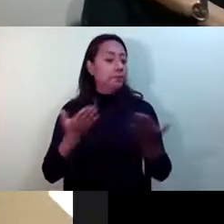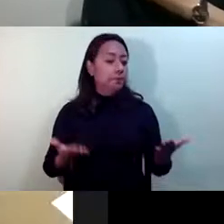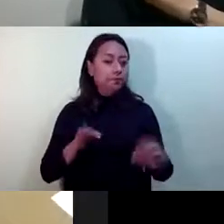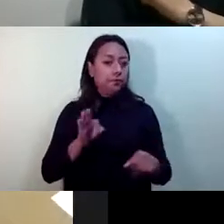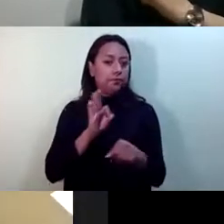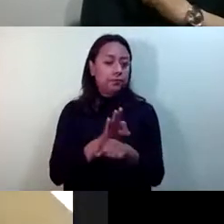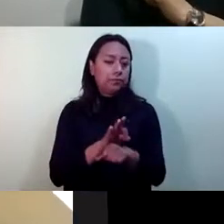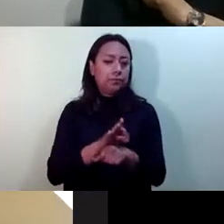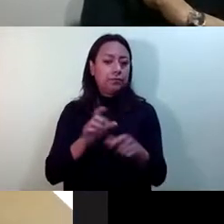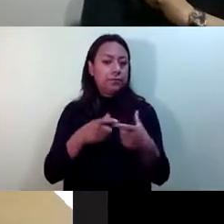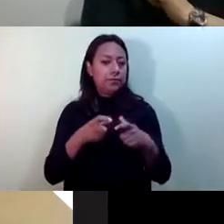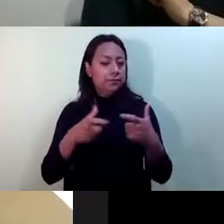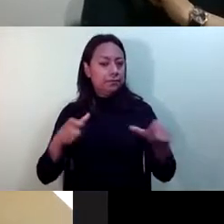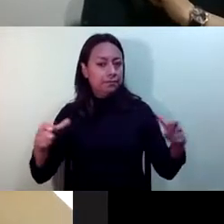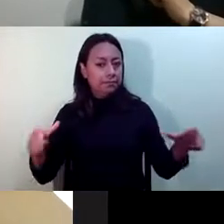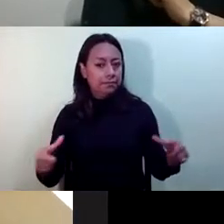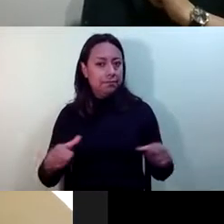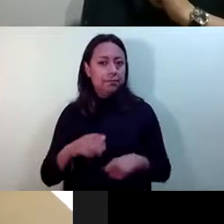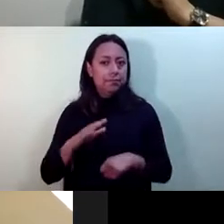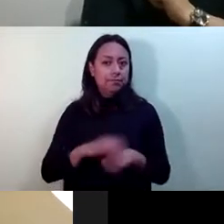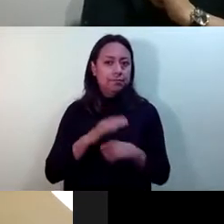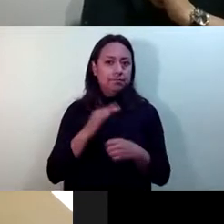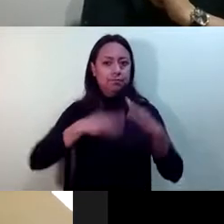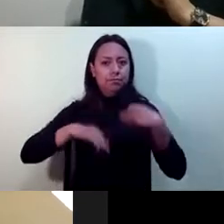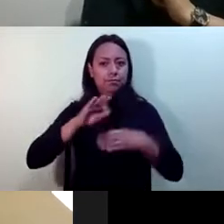de la mayoría con sus aliados, ella hubiera